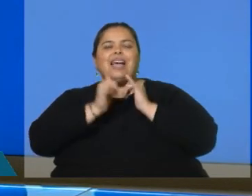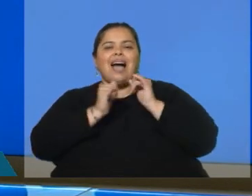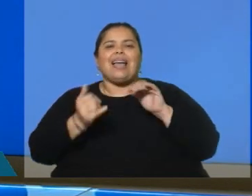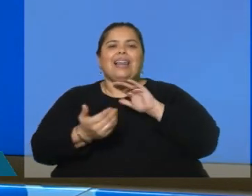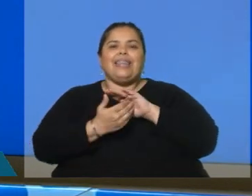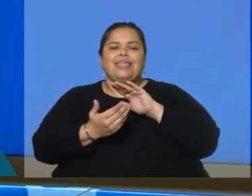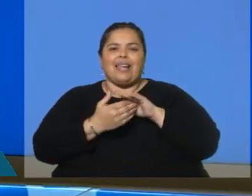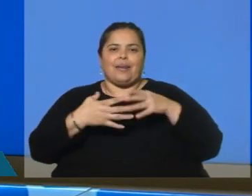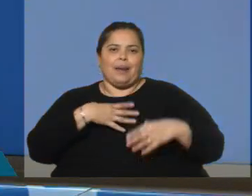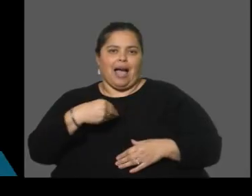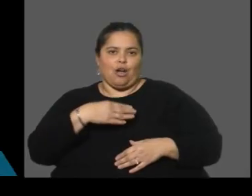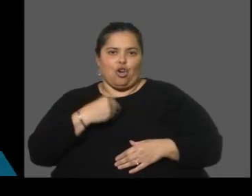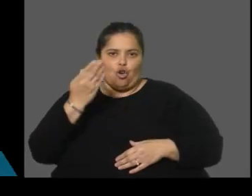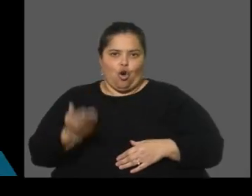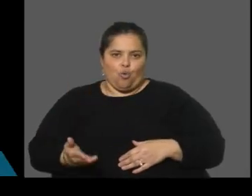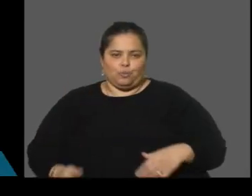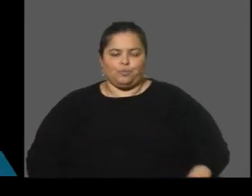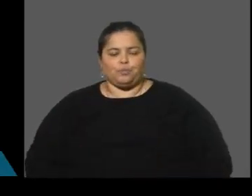de los blancos